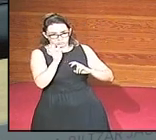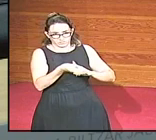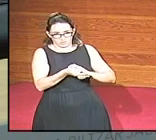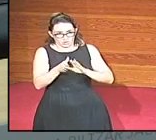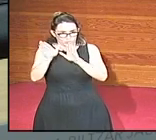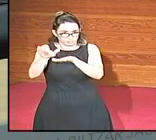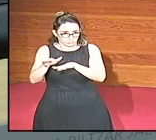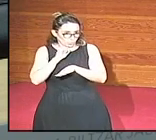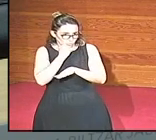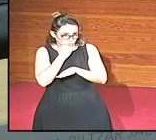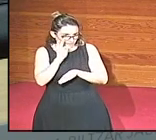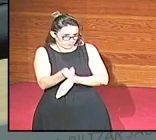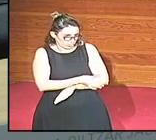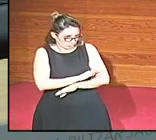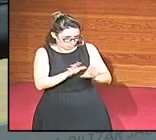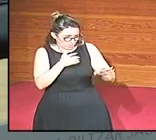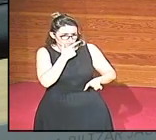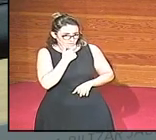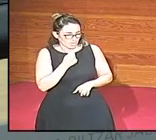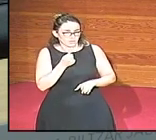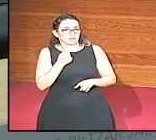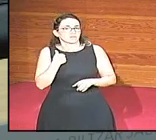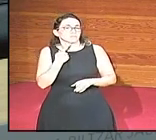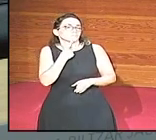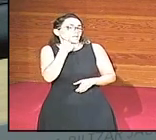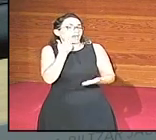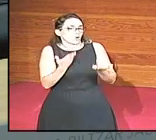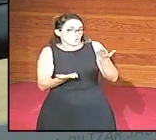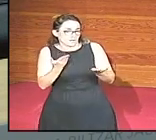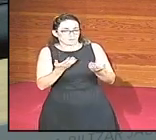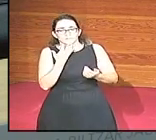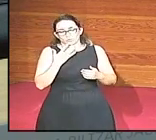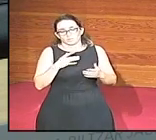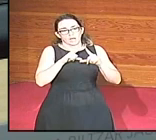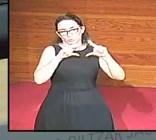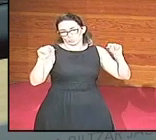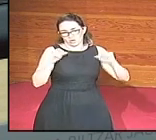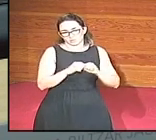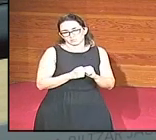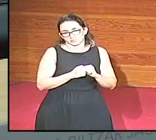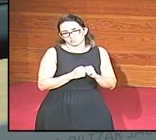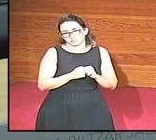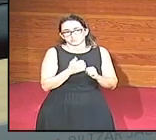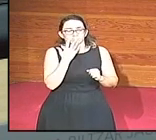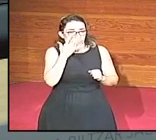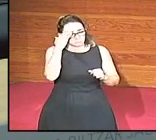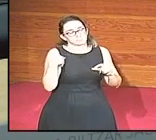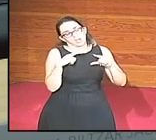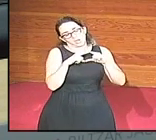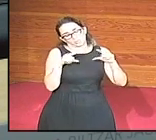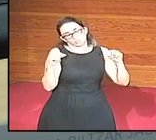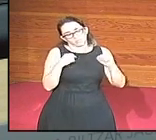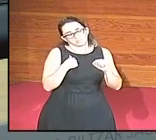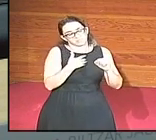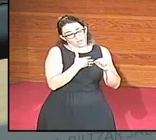Rusia. Esto es muy sencillo. Mira, yo te voy a hacer un paralelismo, ¿no? Estamos en Asturias. Y entonces yo voy a echar de Asturias a todos